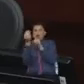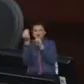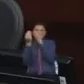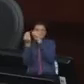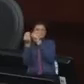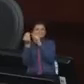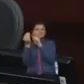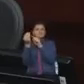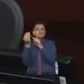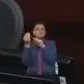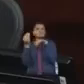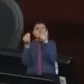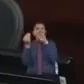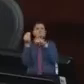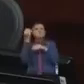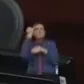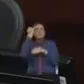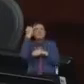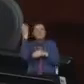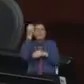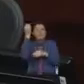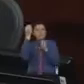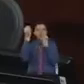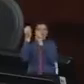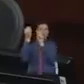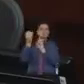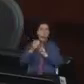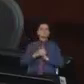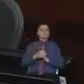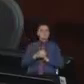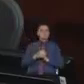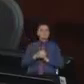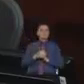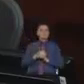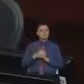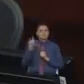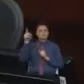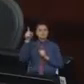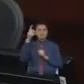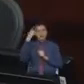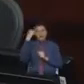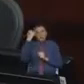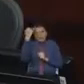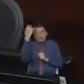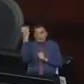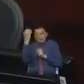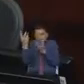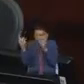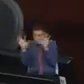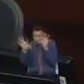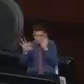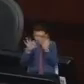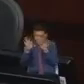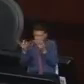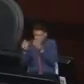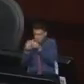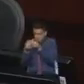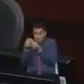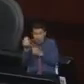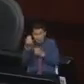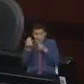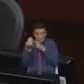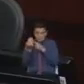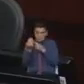absolutamente ideológica y desde ahí viene su pecado, sacerdote Francisco de Rux.